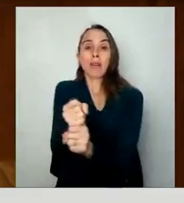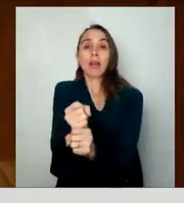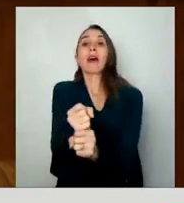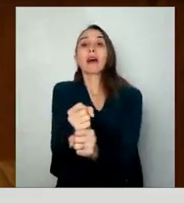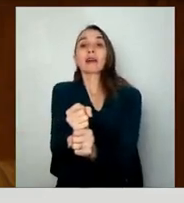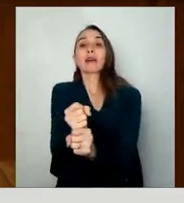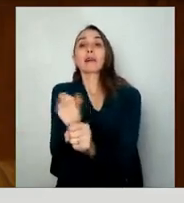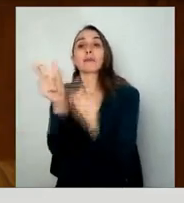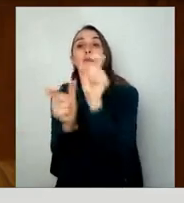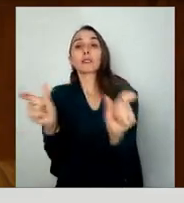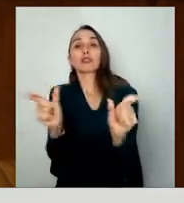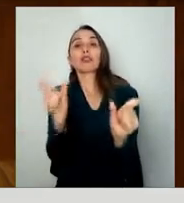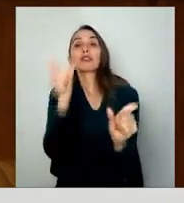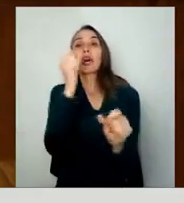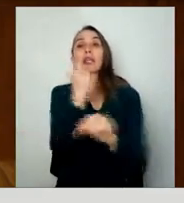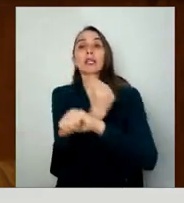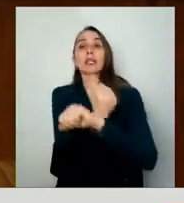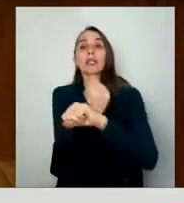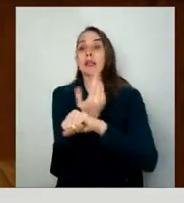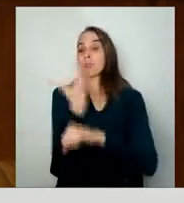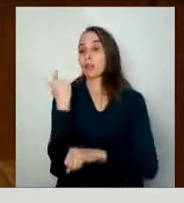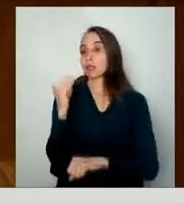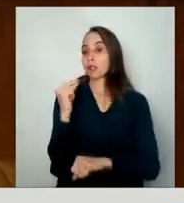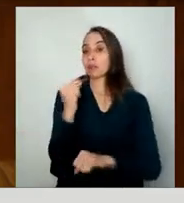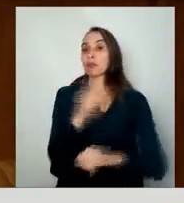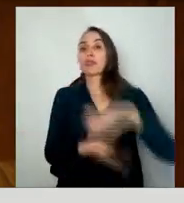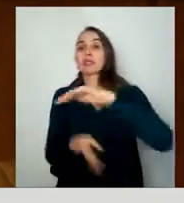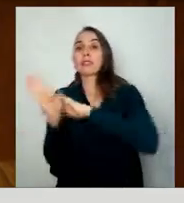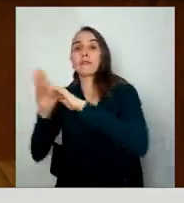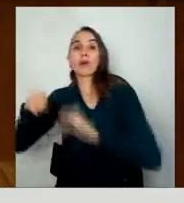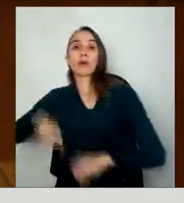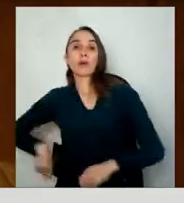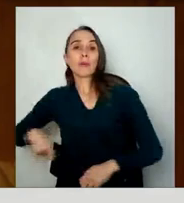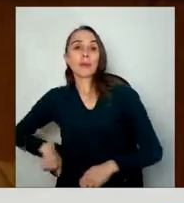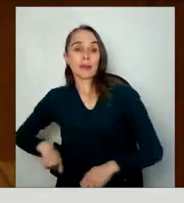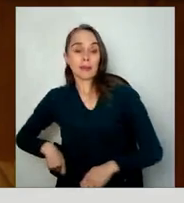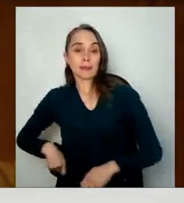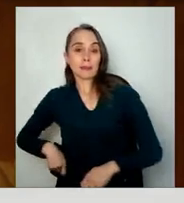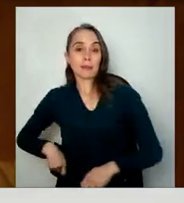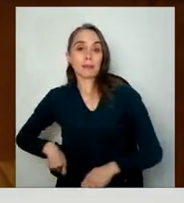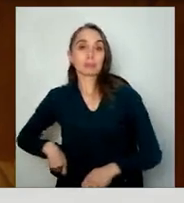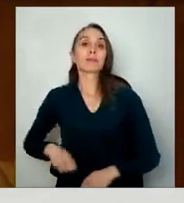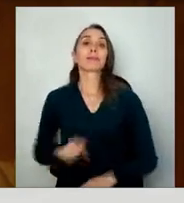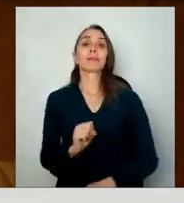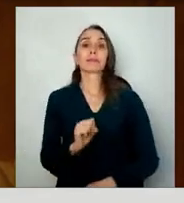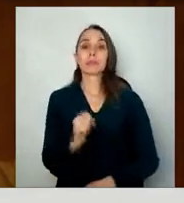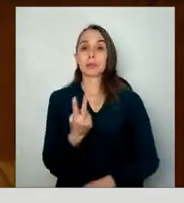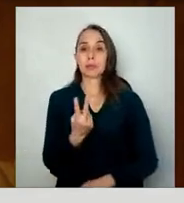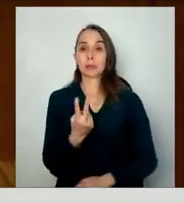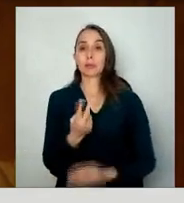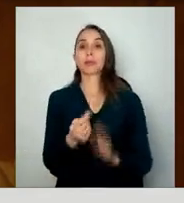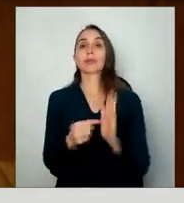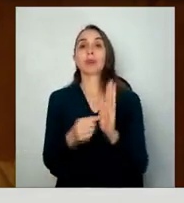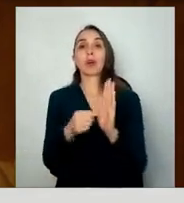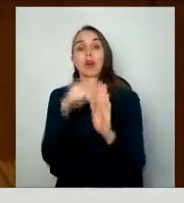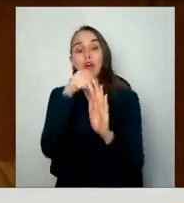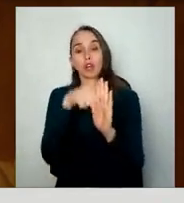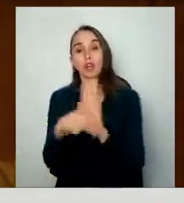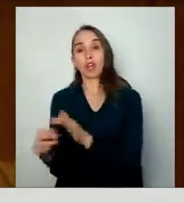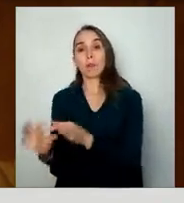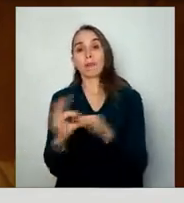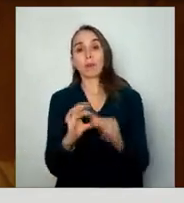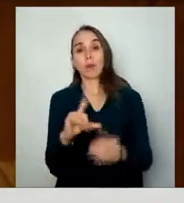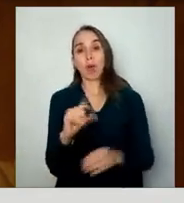pocos años antes el retiro número dos las normas de carácter orgánico constitucional y de